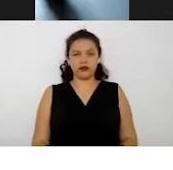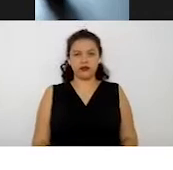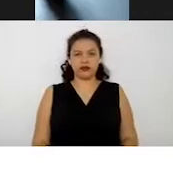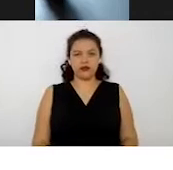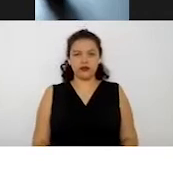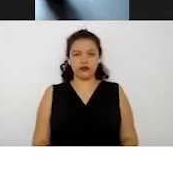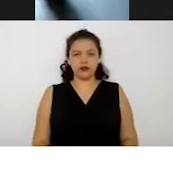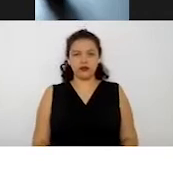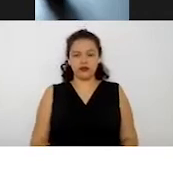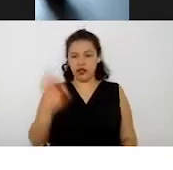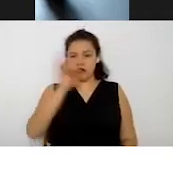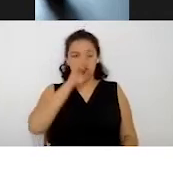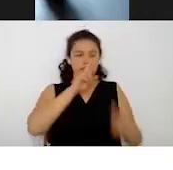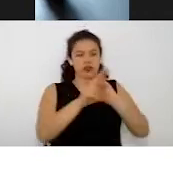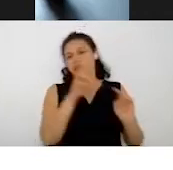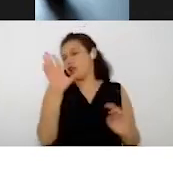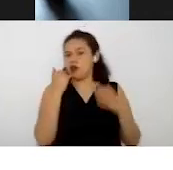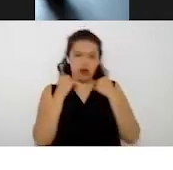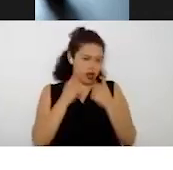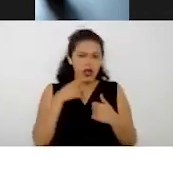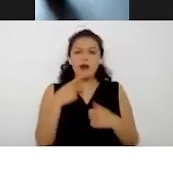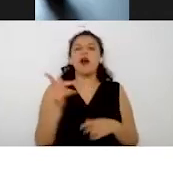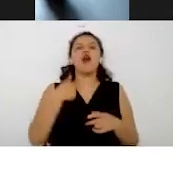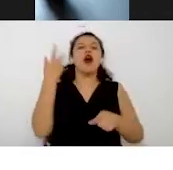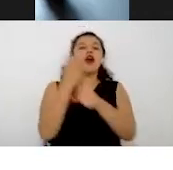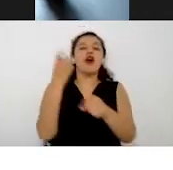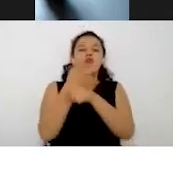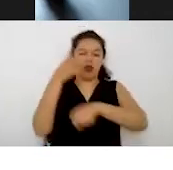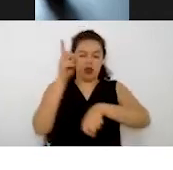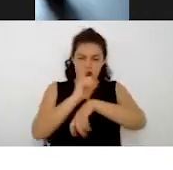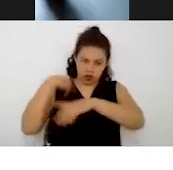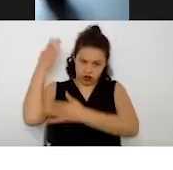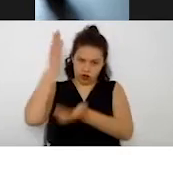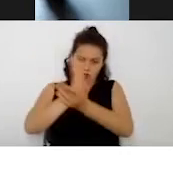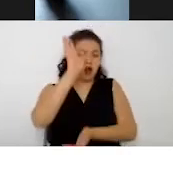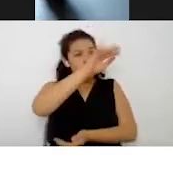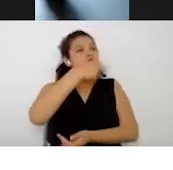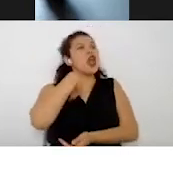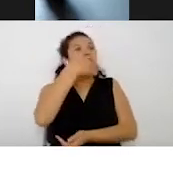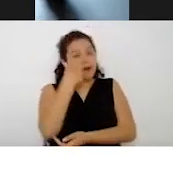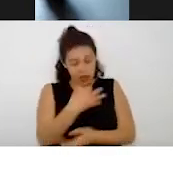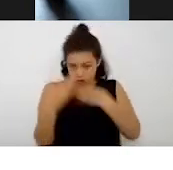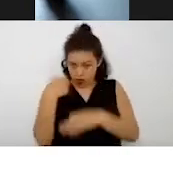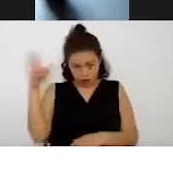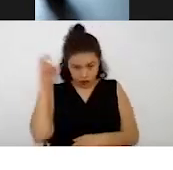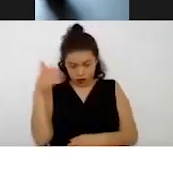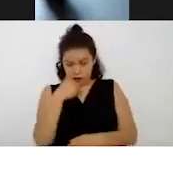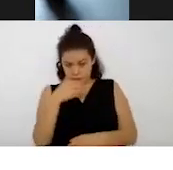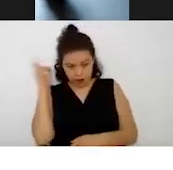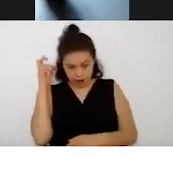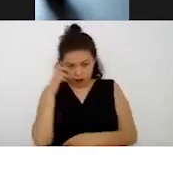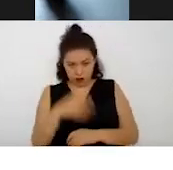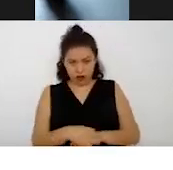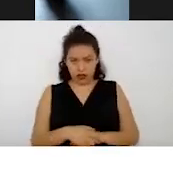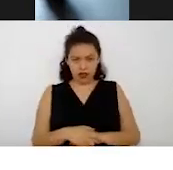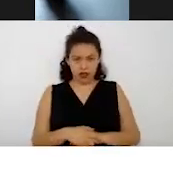hay una primera respuesta. Puedo insistir una segunda vez. Oye, ¿estás bien? ¿Me escuchas? Y